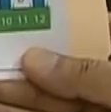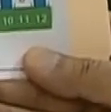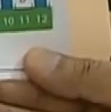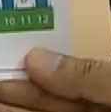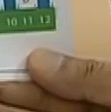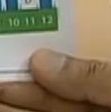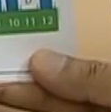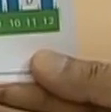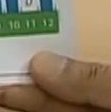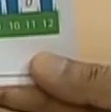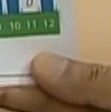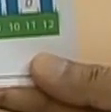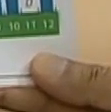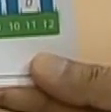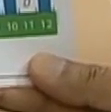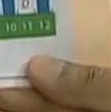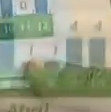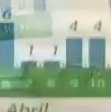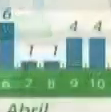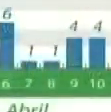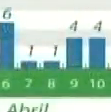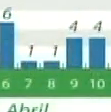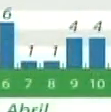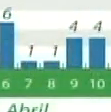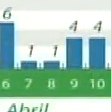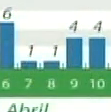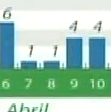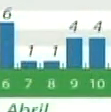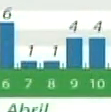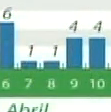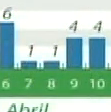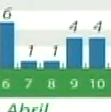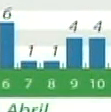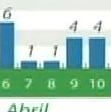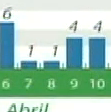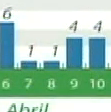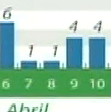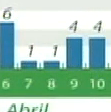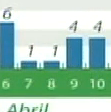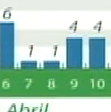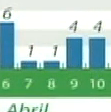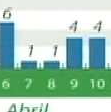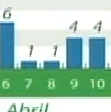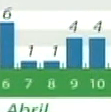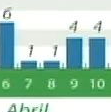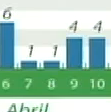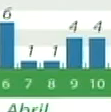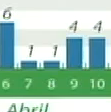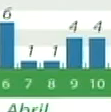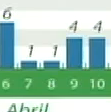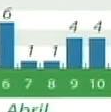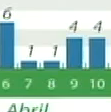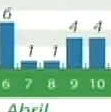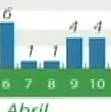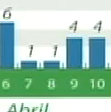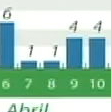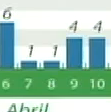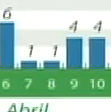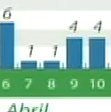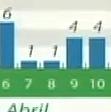Y así vamos a continuar atendiendo todos los casos. Yo quiero proceder a firmar